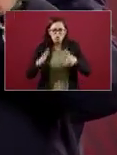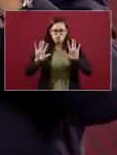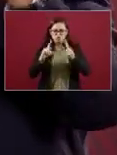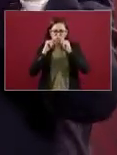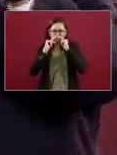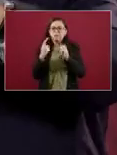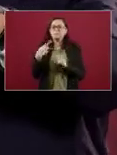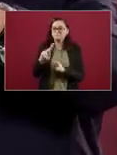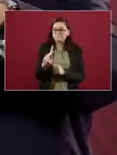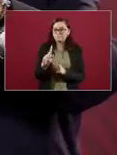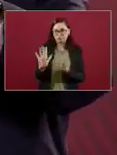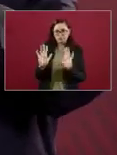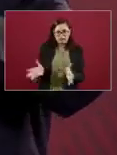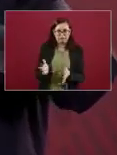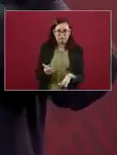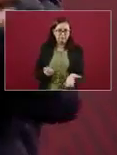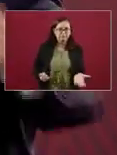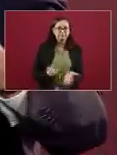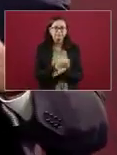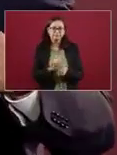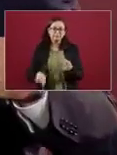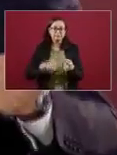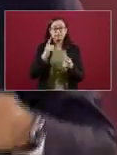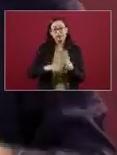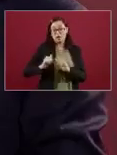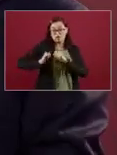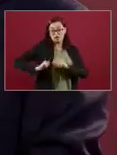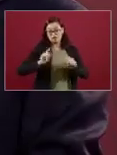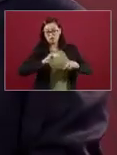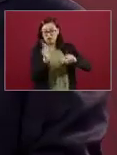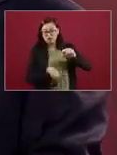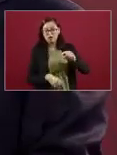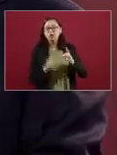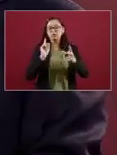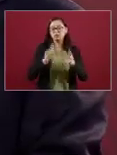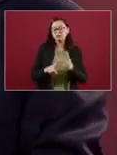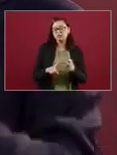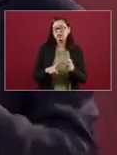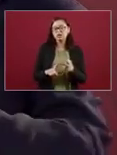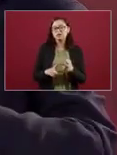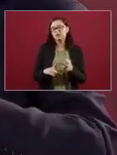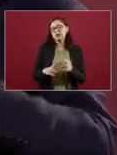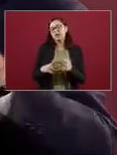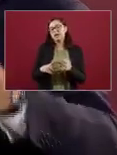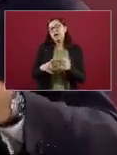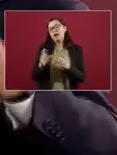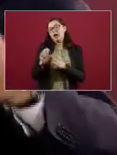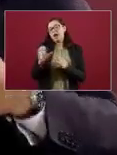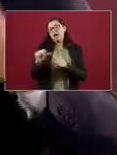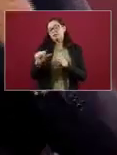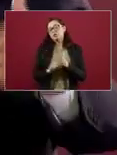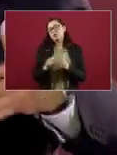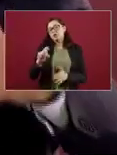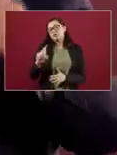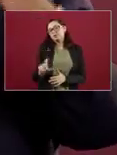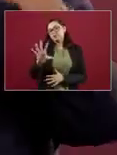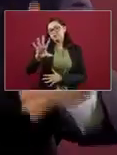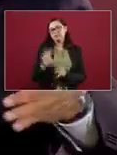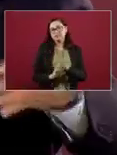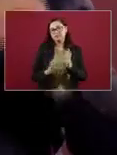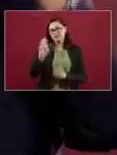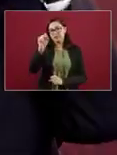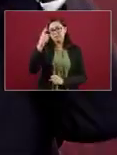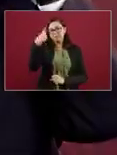revocación del mandato y reforma al artículo 35 para poder llevar a cabo la consulta a